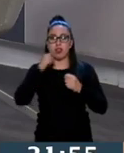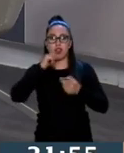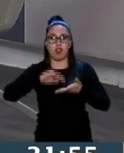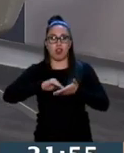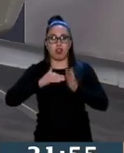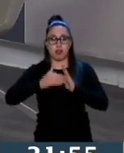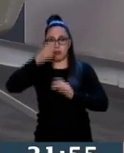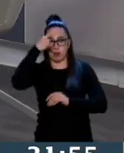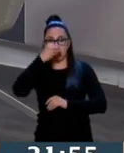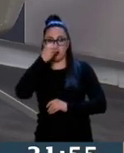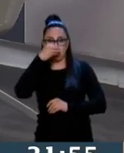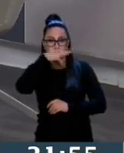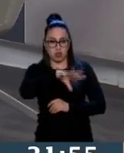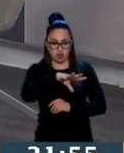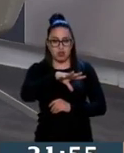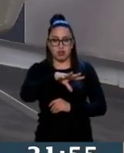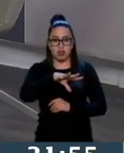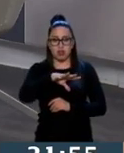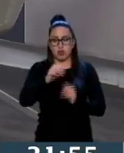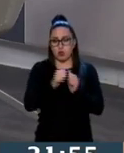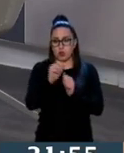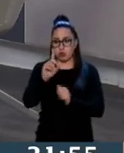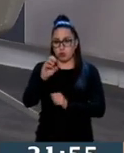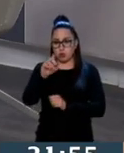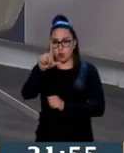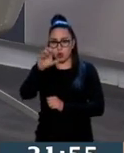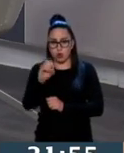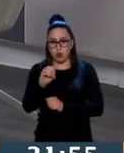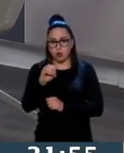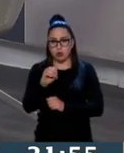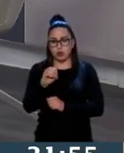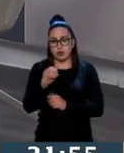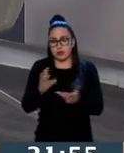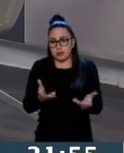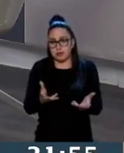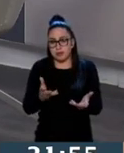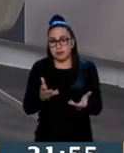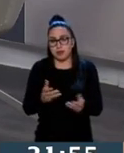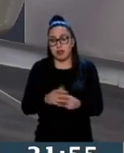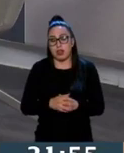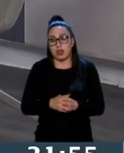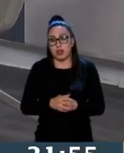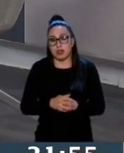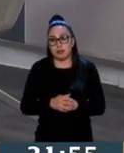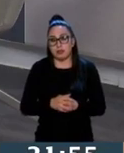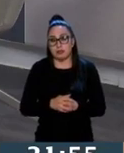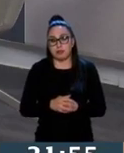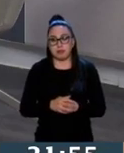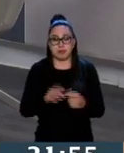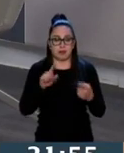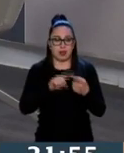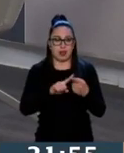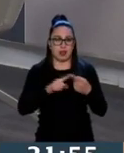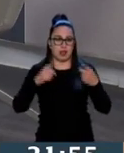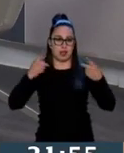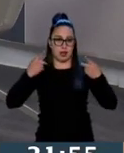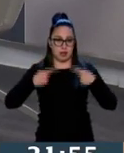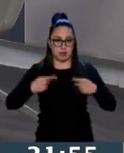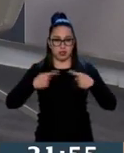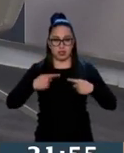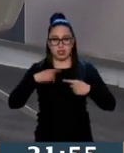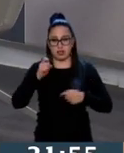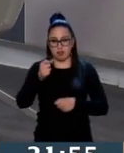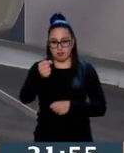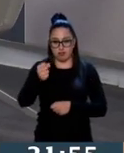una intencionalidad en todos sus hechos. Está negligencia del operador, es decir, del